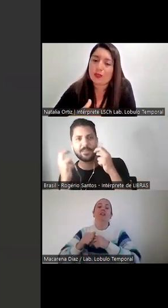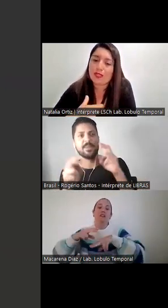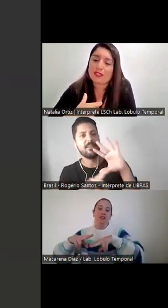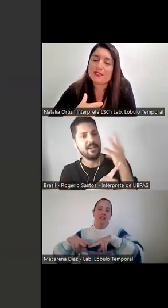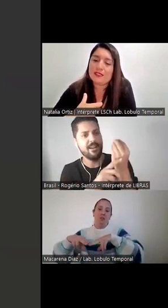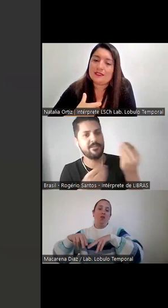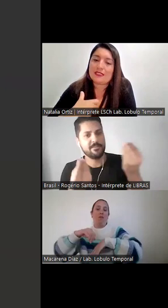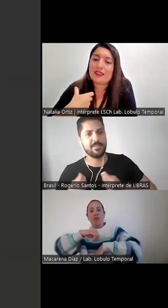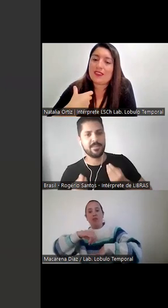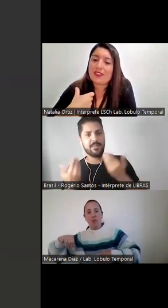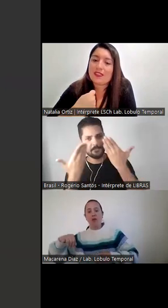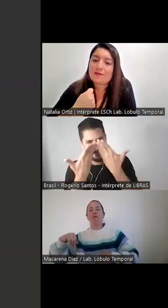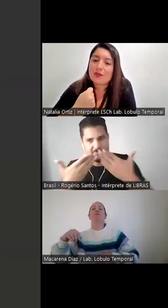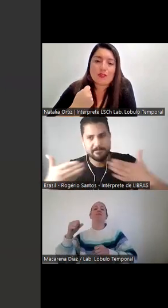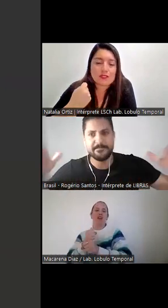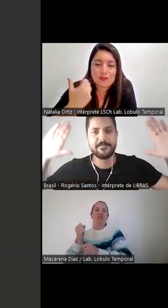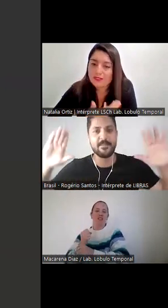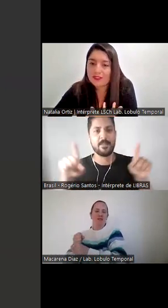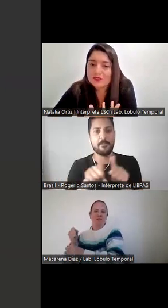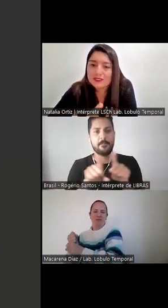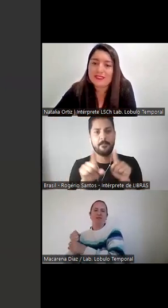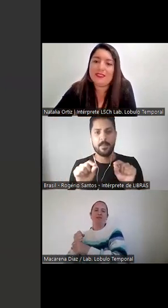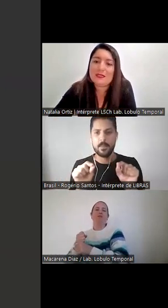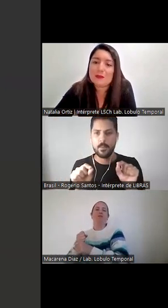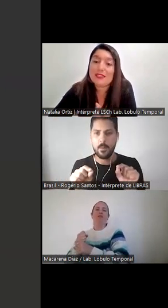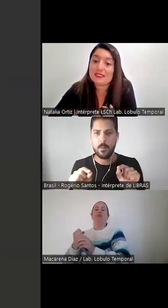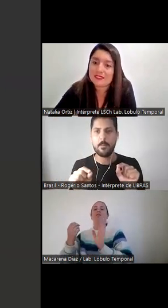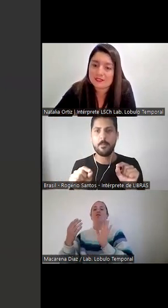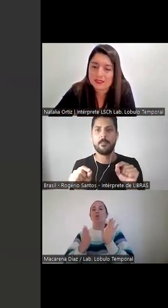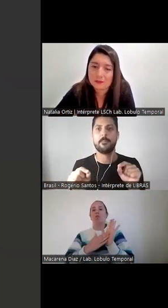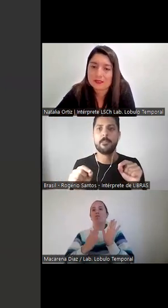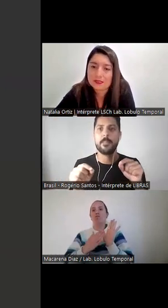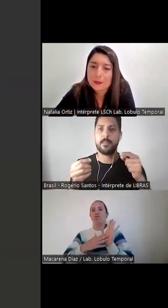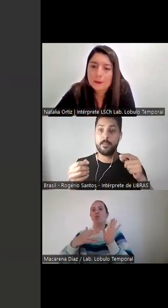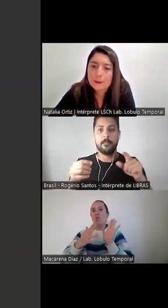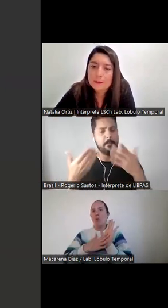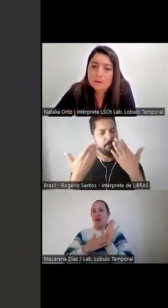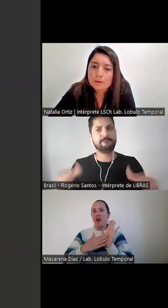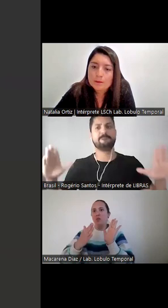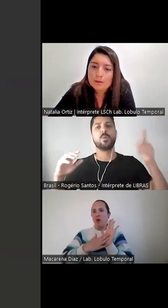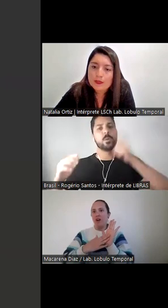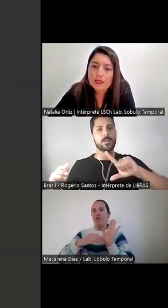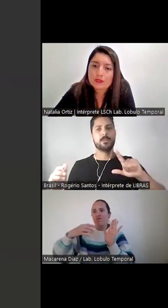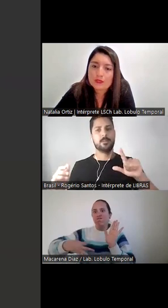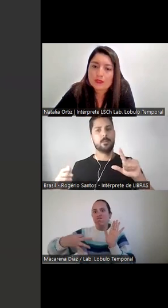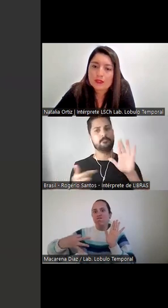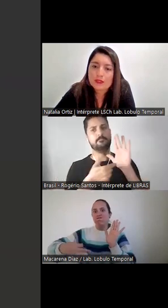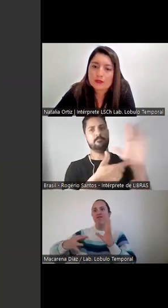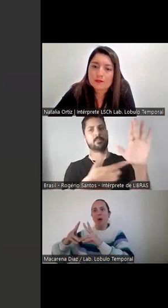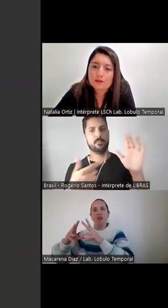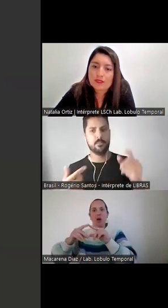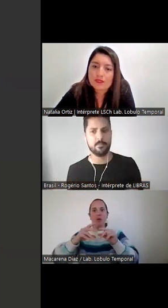idea es tratar de que o se olviden de eso y puedan atreverse finalmente. Y esto